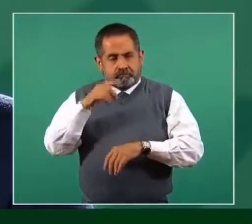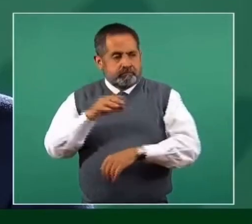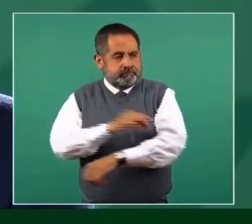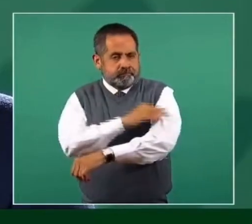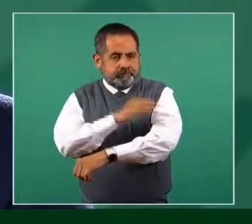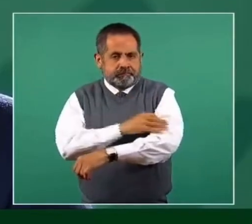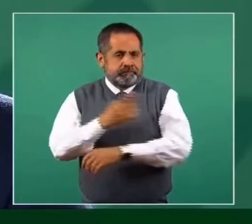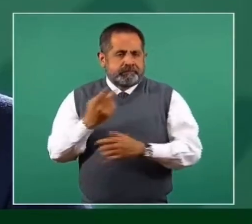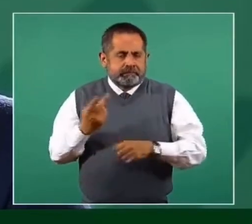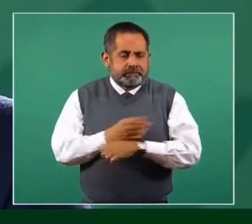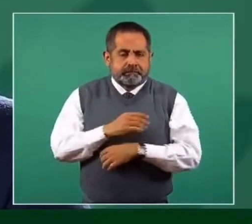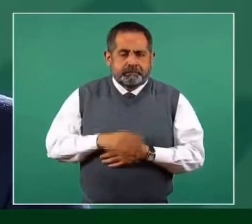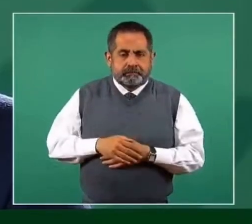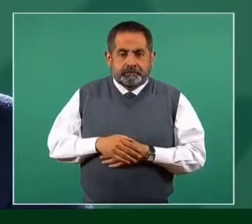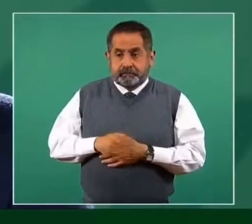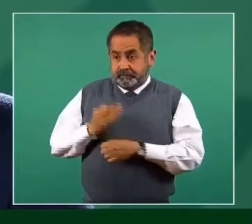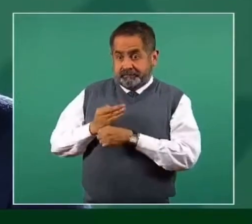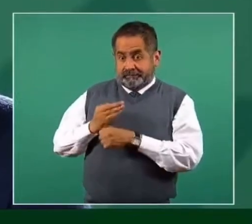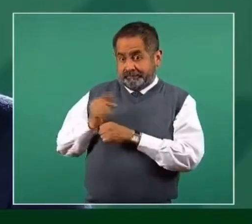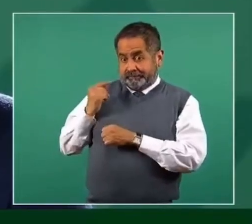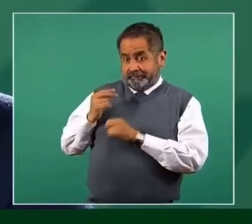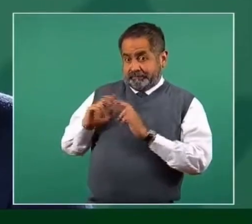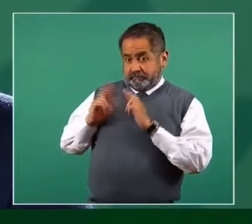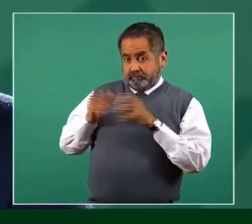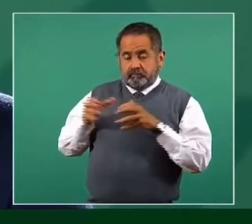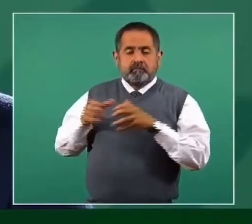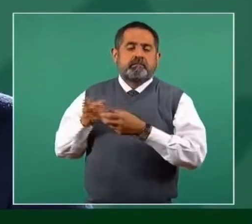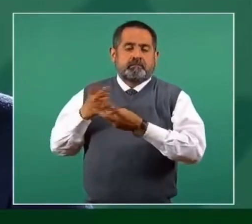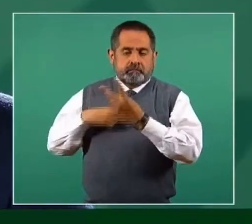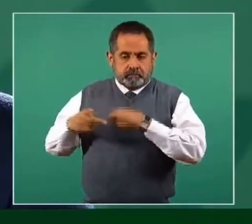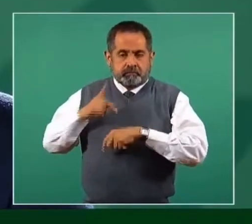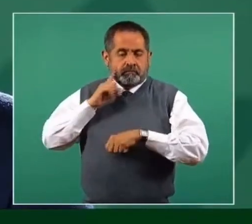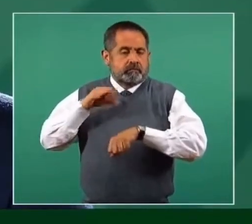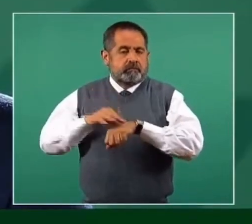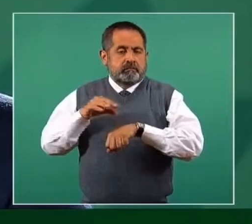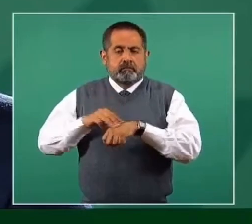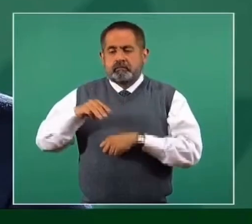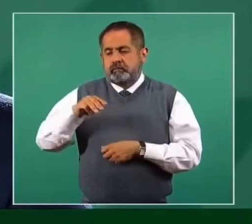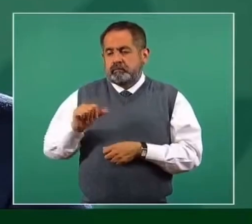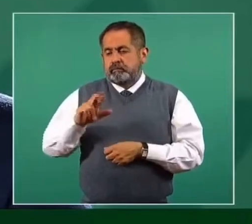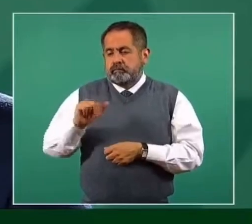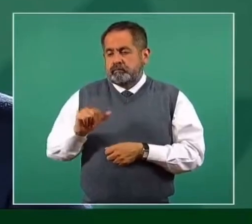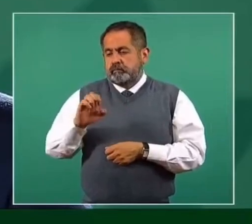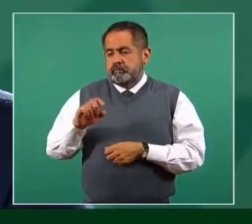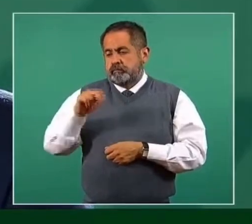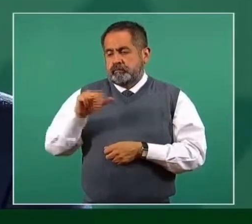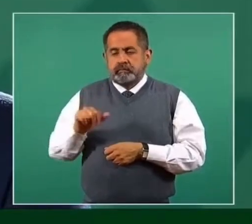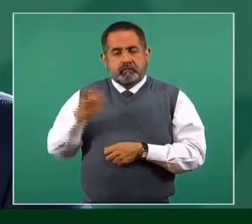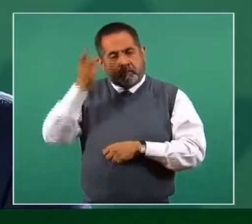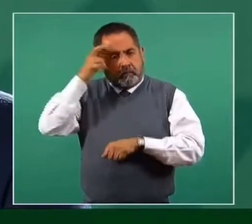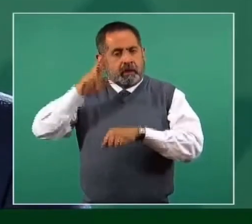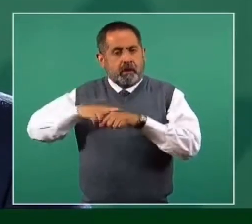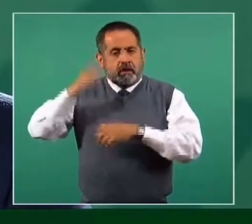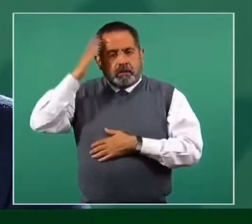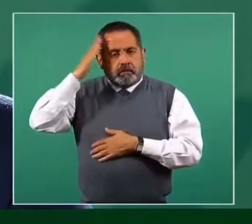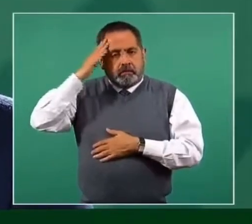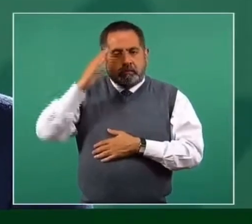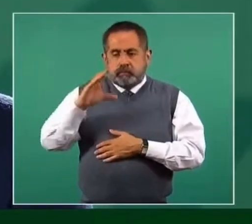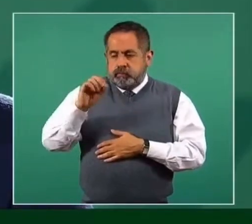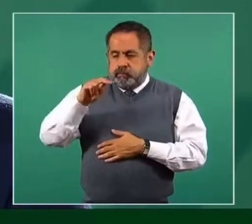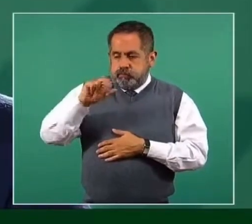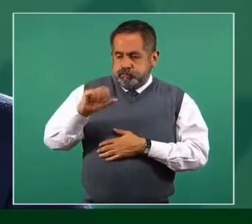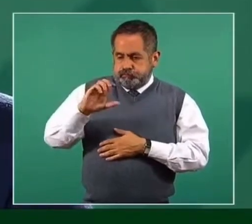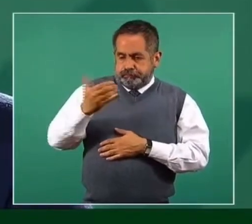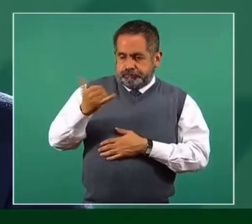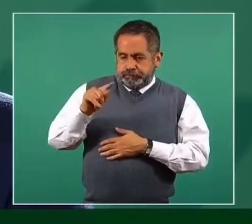contra COVID. Y a esta reunión acude siempre la doctora Marilena Álvarez Builla, directora general del CONACYT y líder